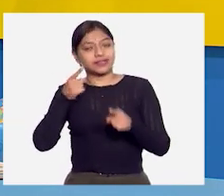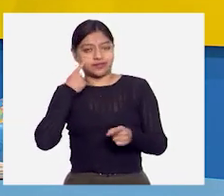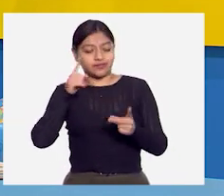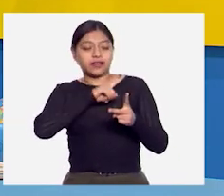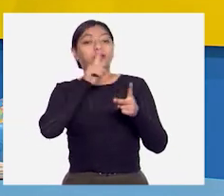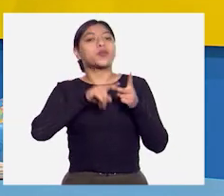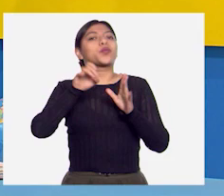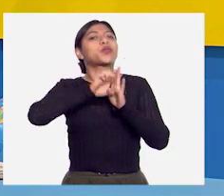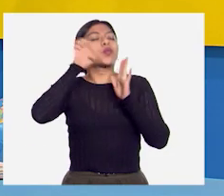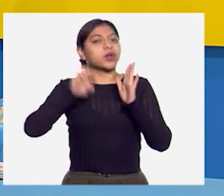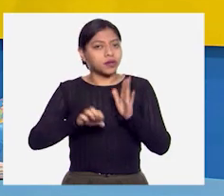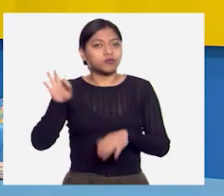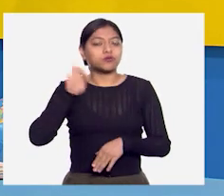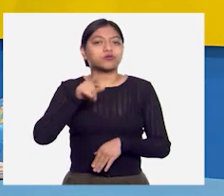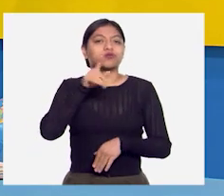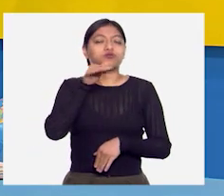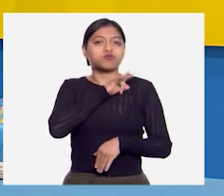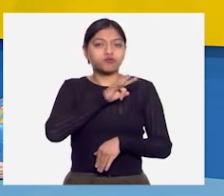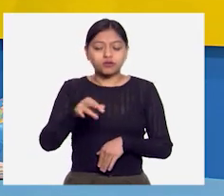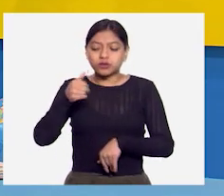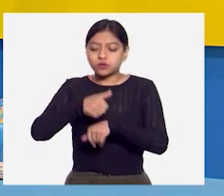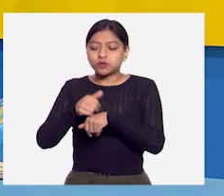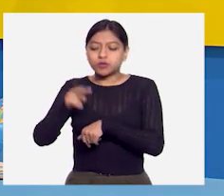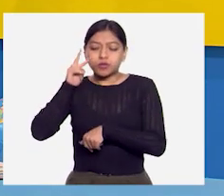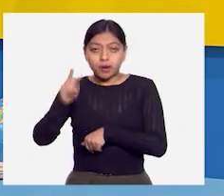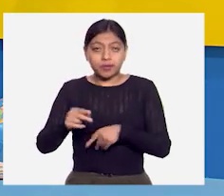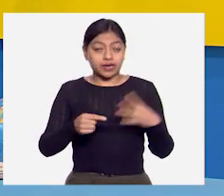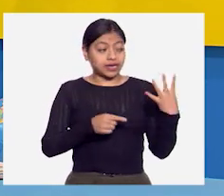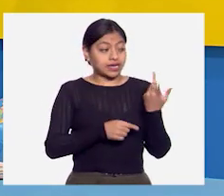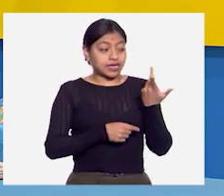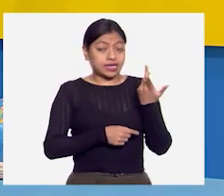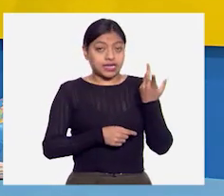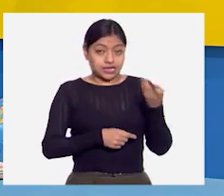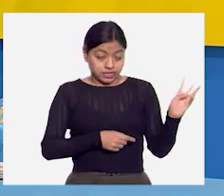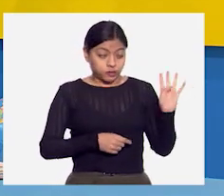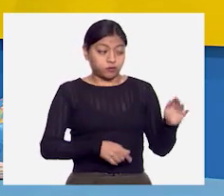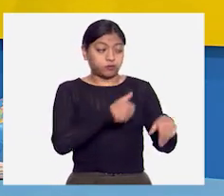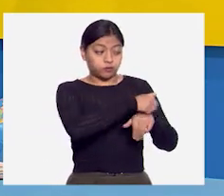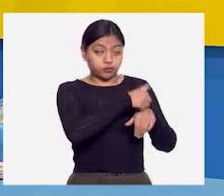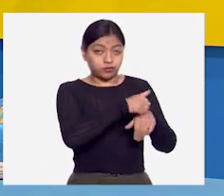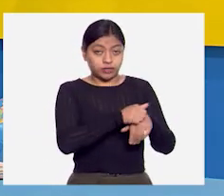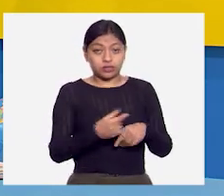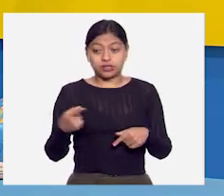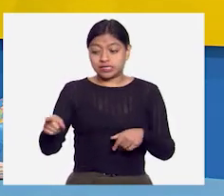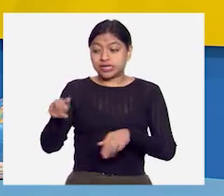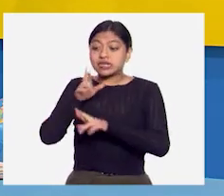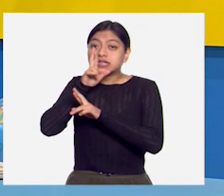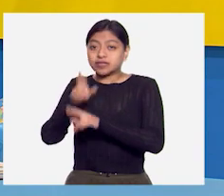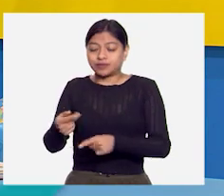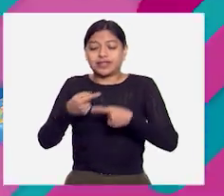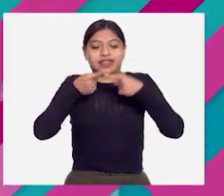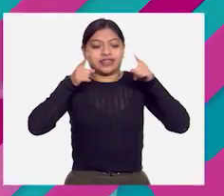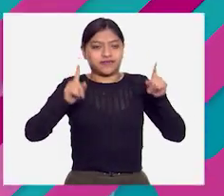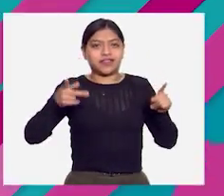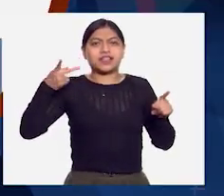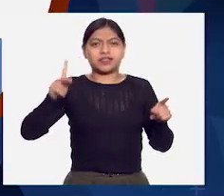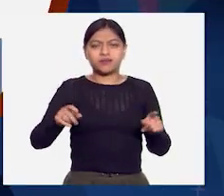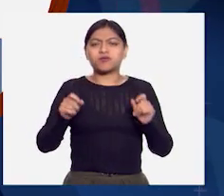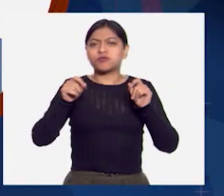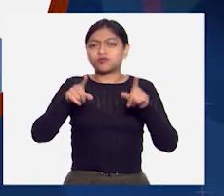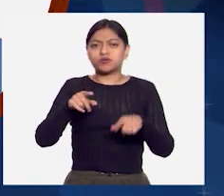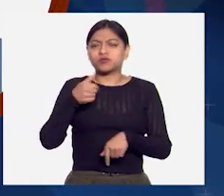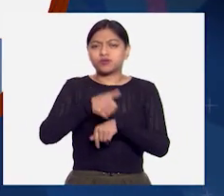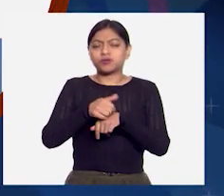ejemplo, se puede obtener un valor que sea diferente a los datos, pero que es el mismo tipo de número,